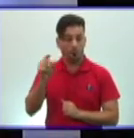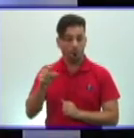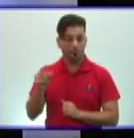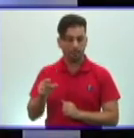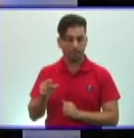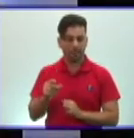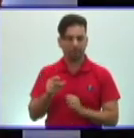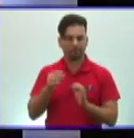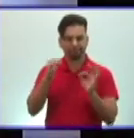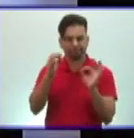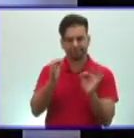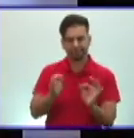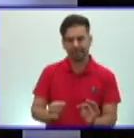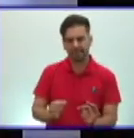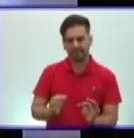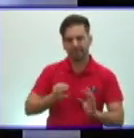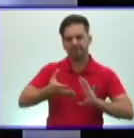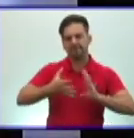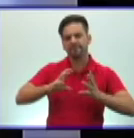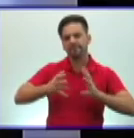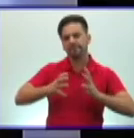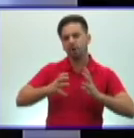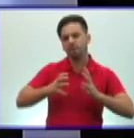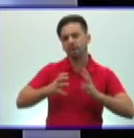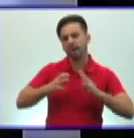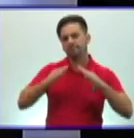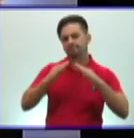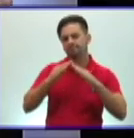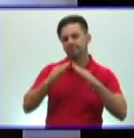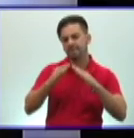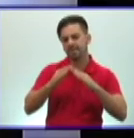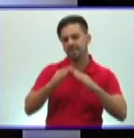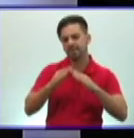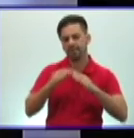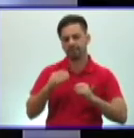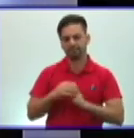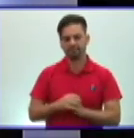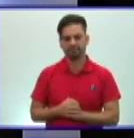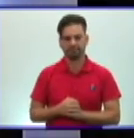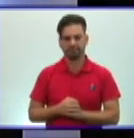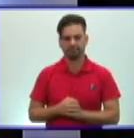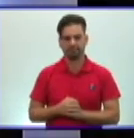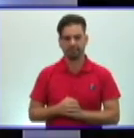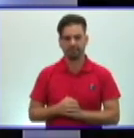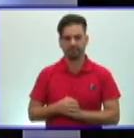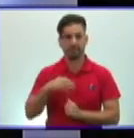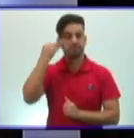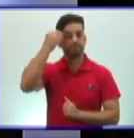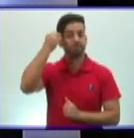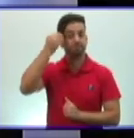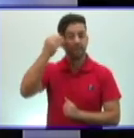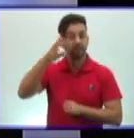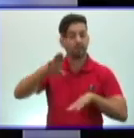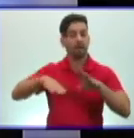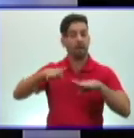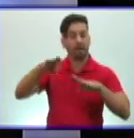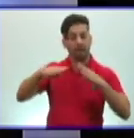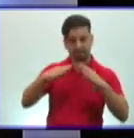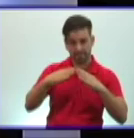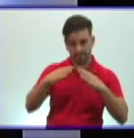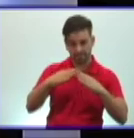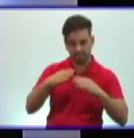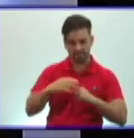vive. Usted piensa según cómo vive. Usted se expresa según cómo vive. Por lo tanto, esa es la cualidad